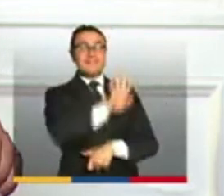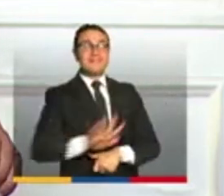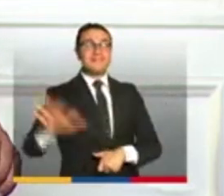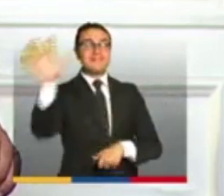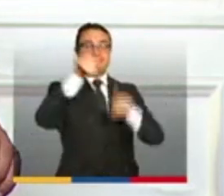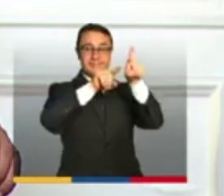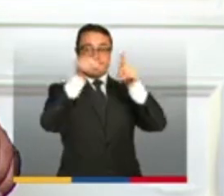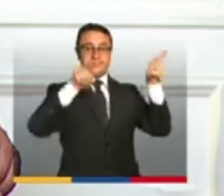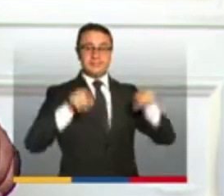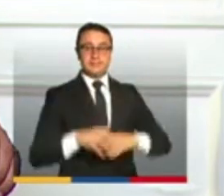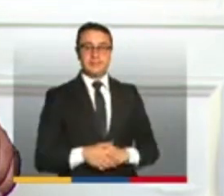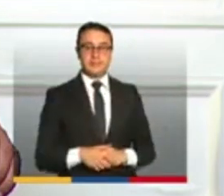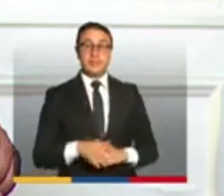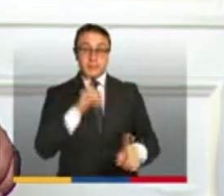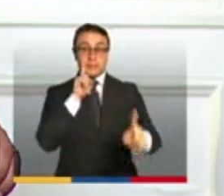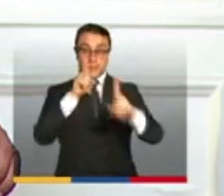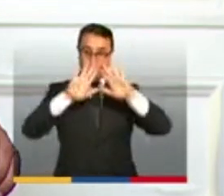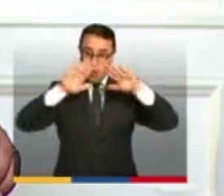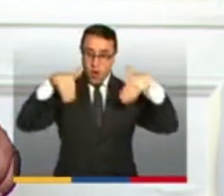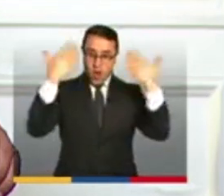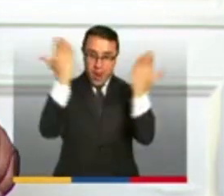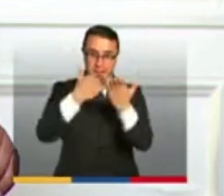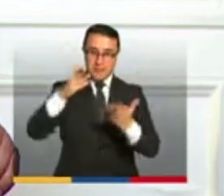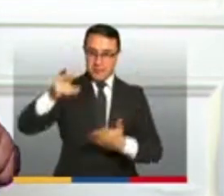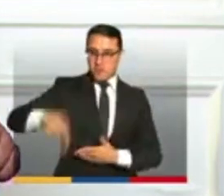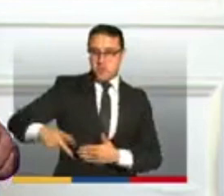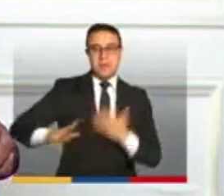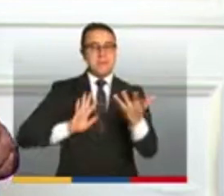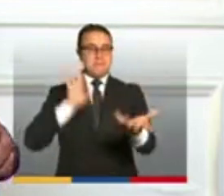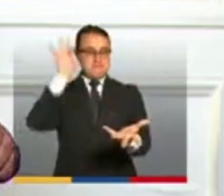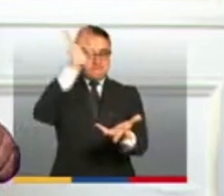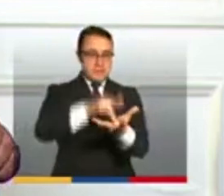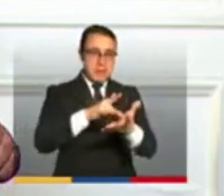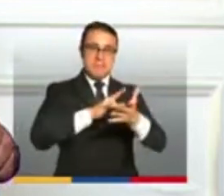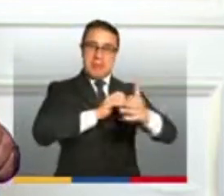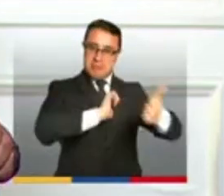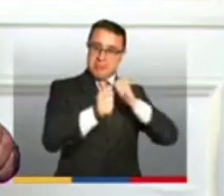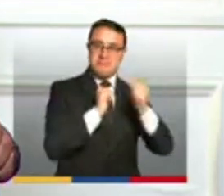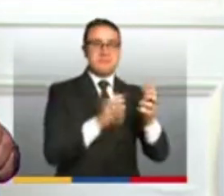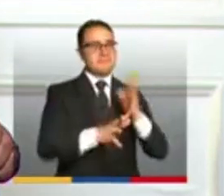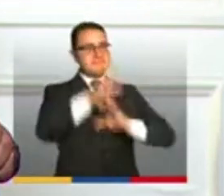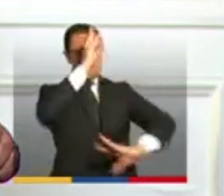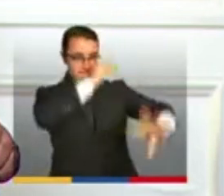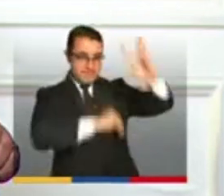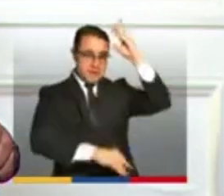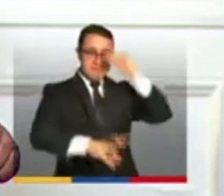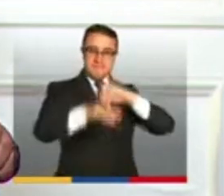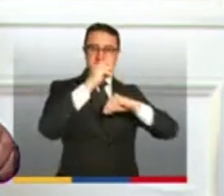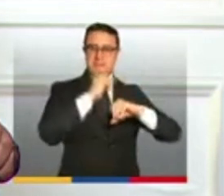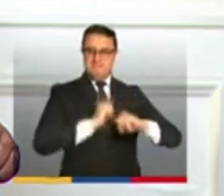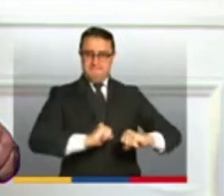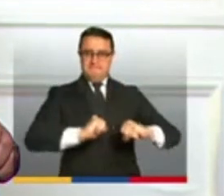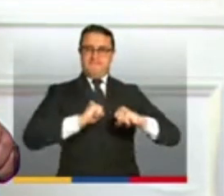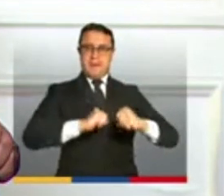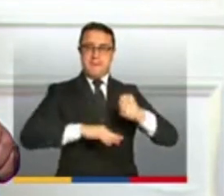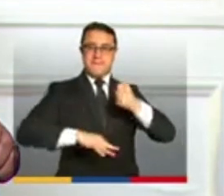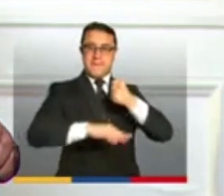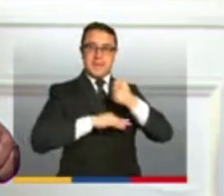escuela, sea la unidad básica del deporte en el país, donde en